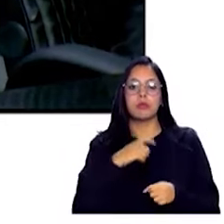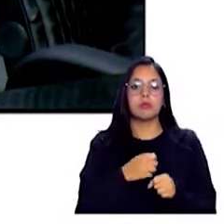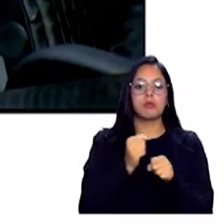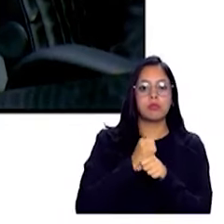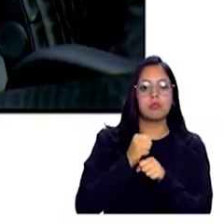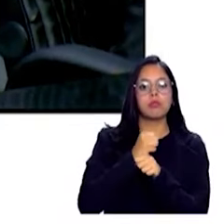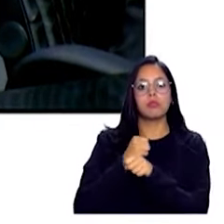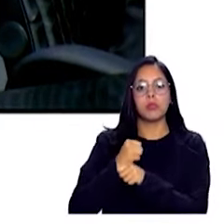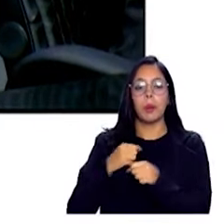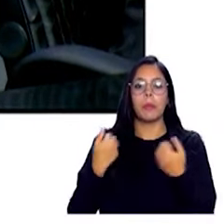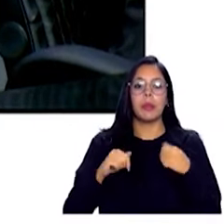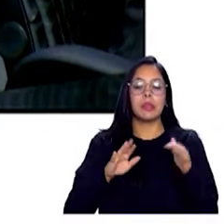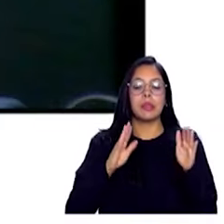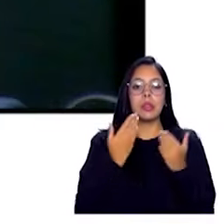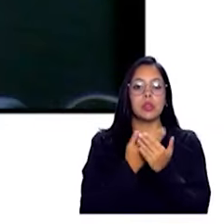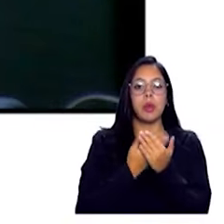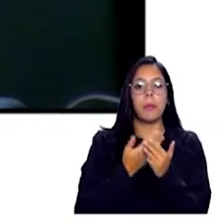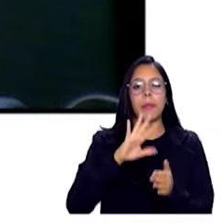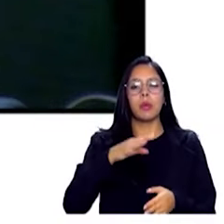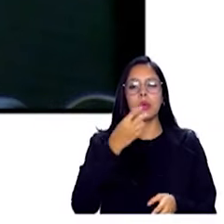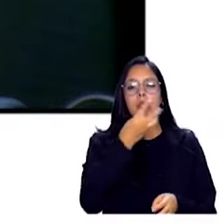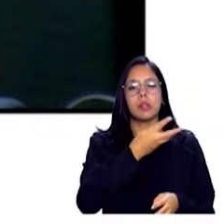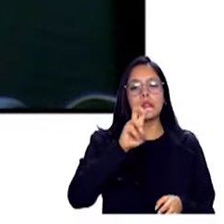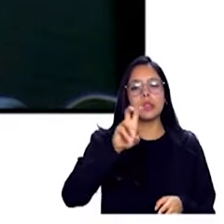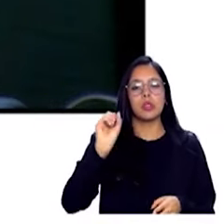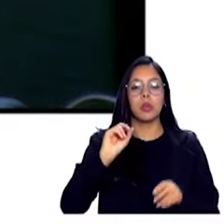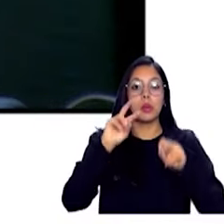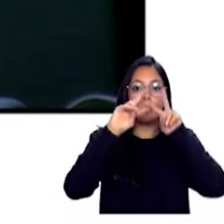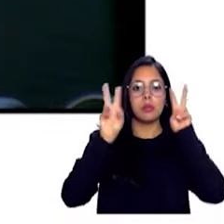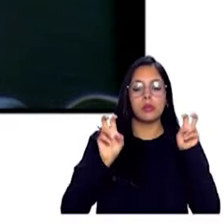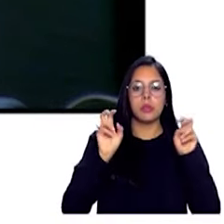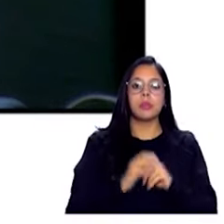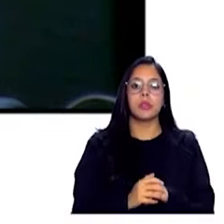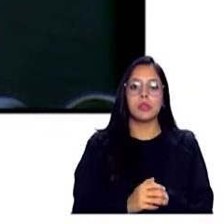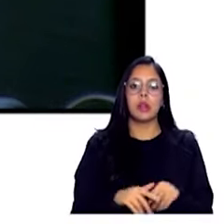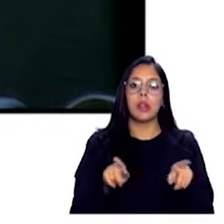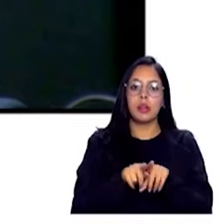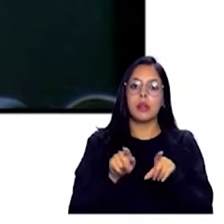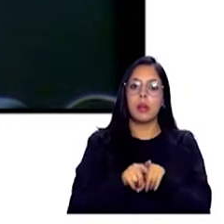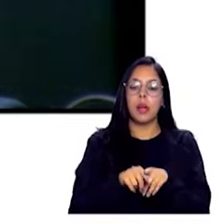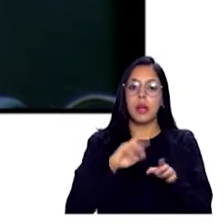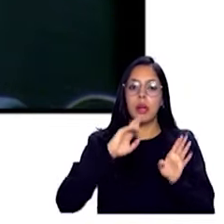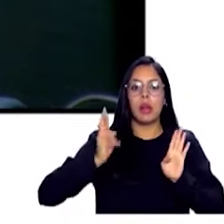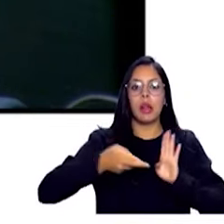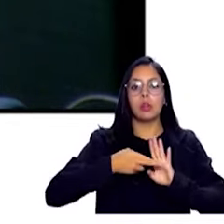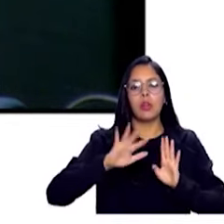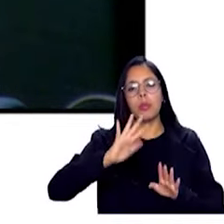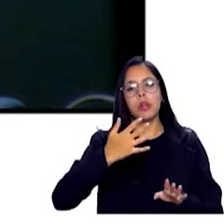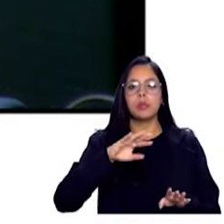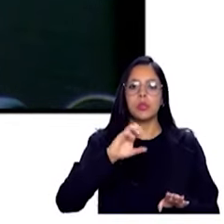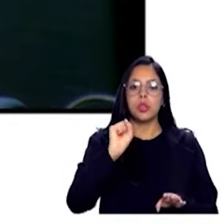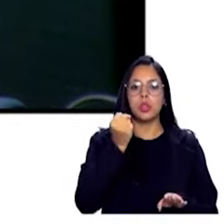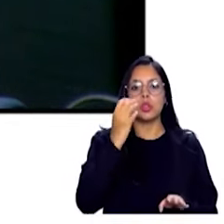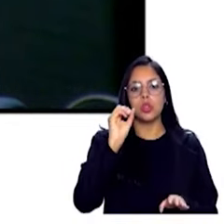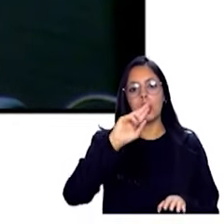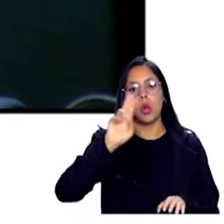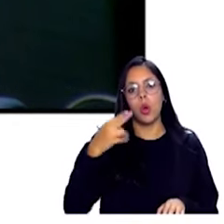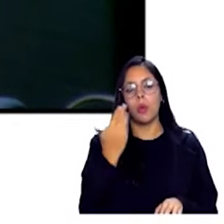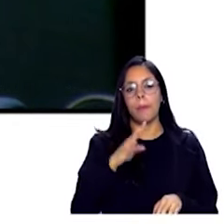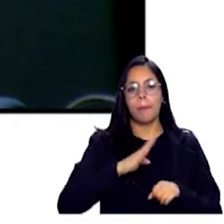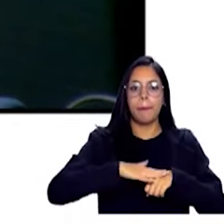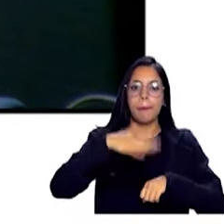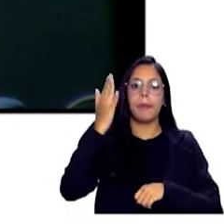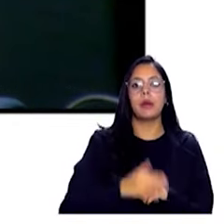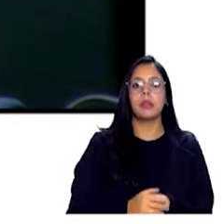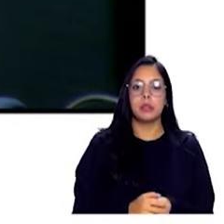de 350 asuntos Y redactar 80 y luego por otra parte tenemos que resolver otras resoluciones de menor